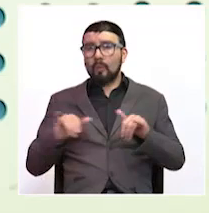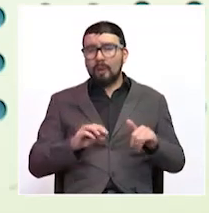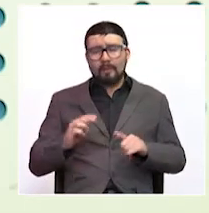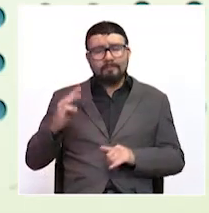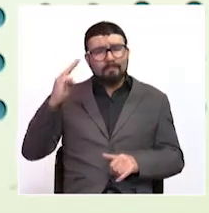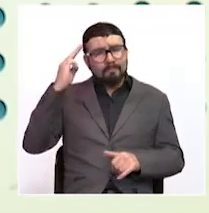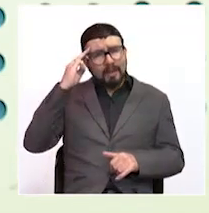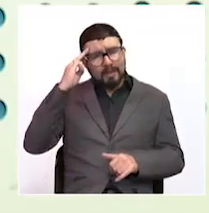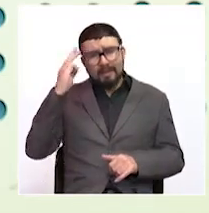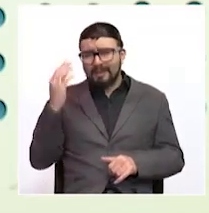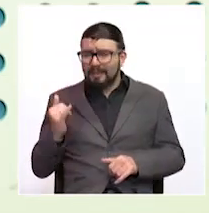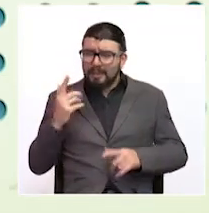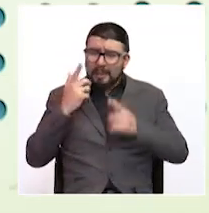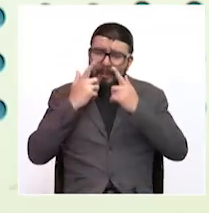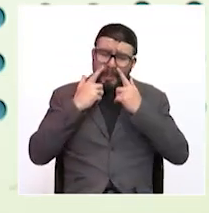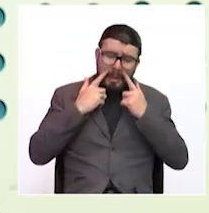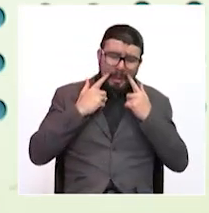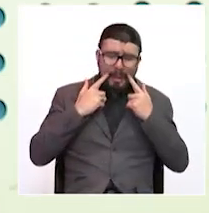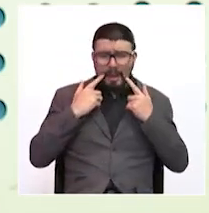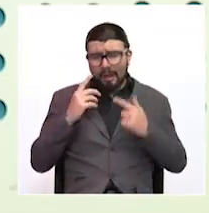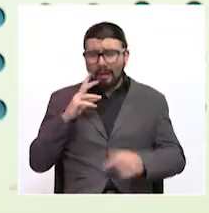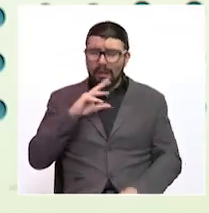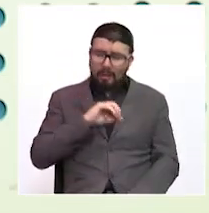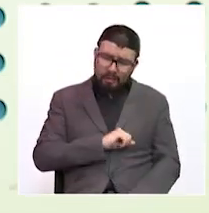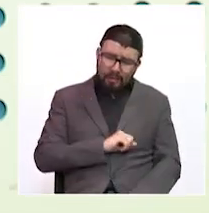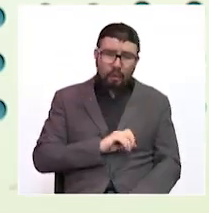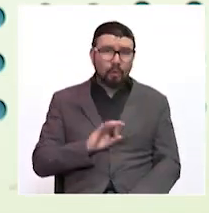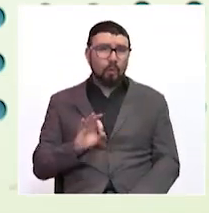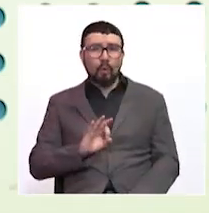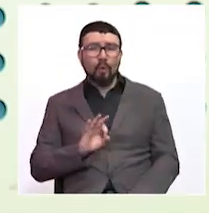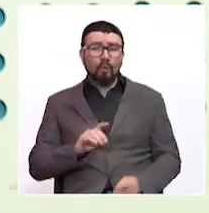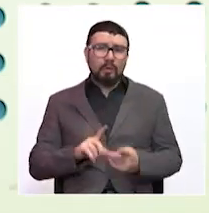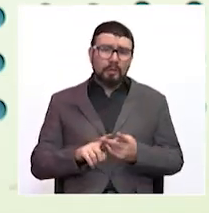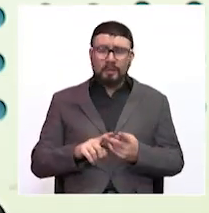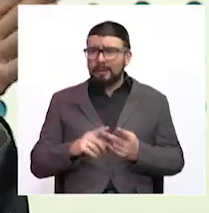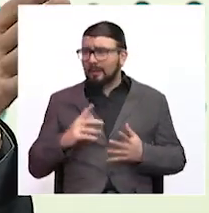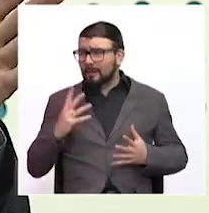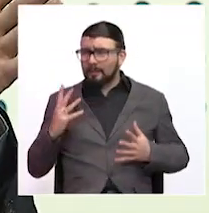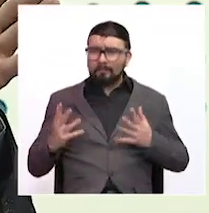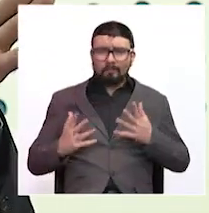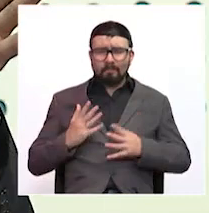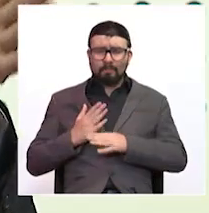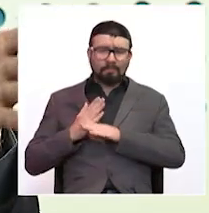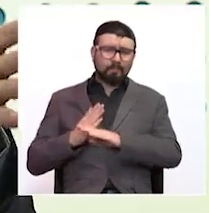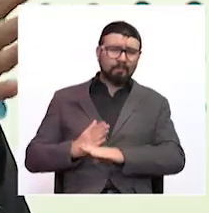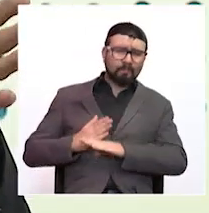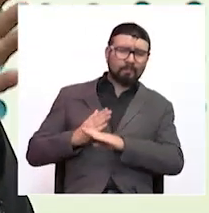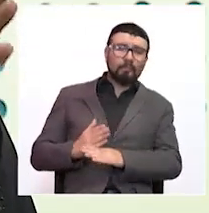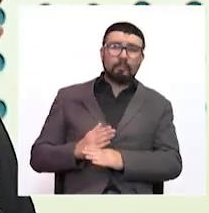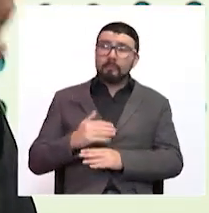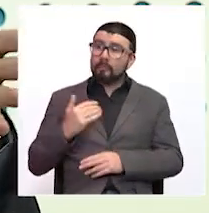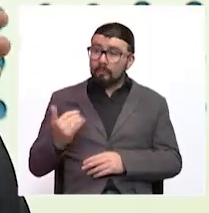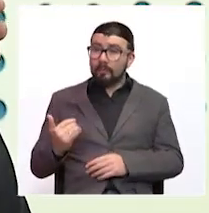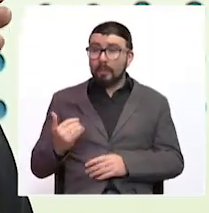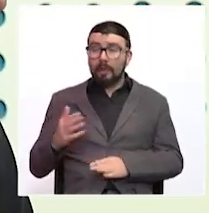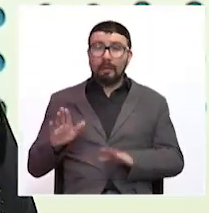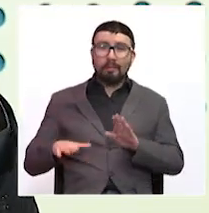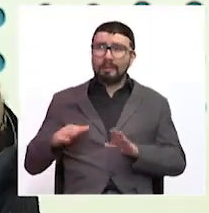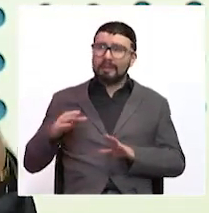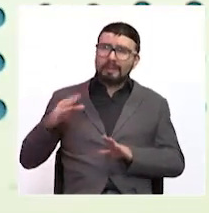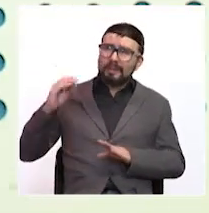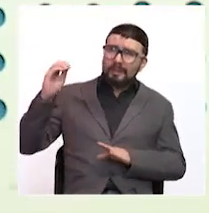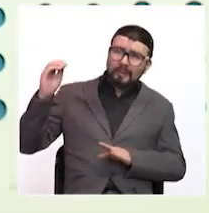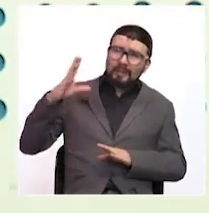cargado de lágrimas y pesares otras veces de incomodidad y otras veces luminosas porque están llenas de